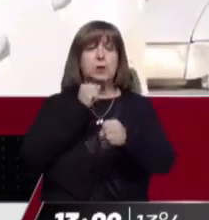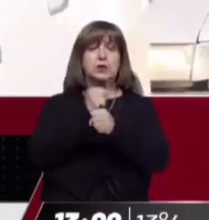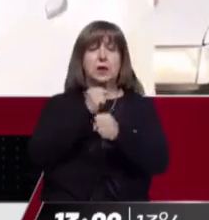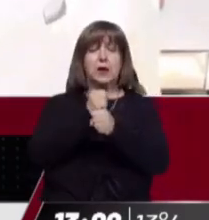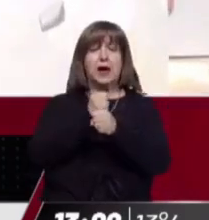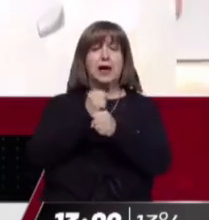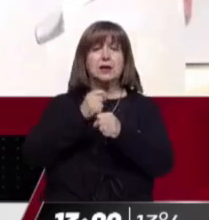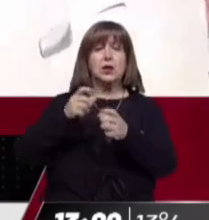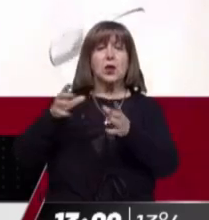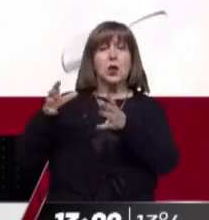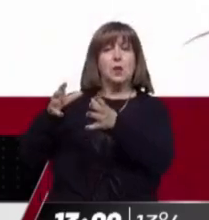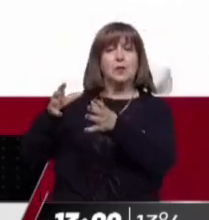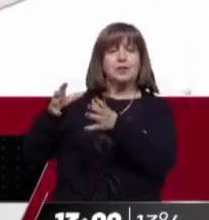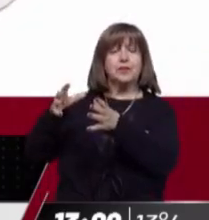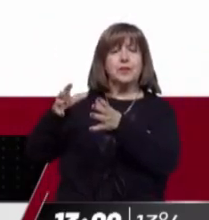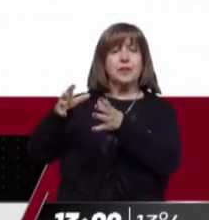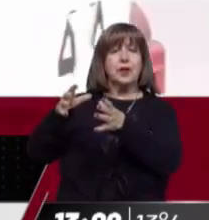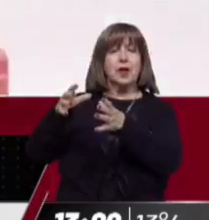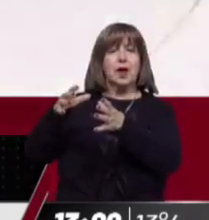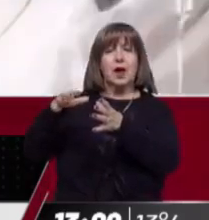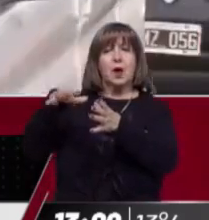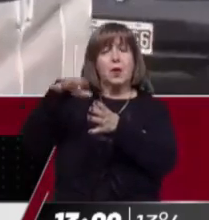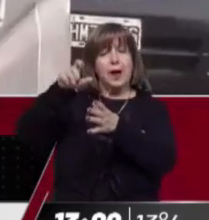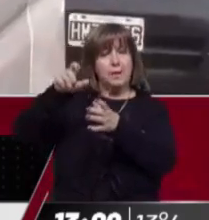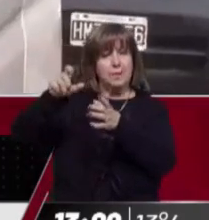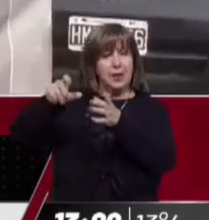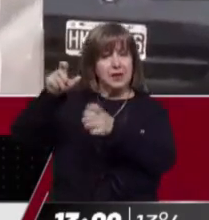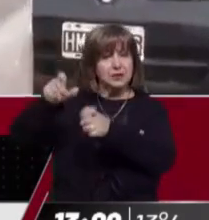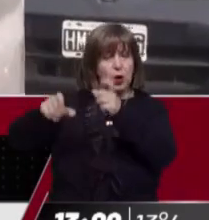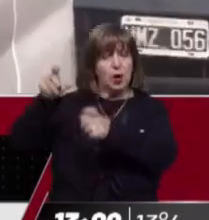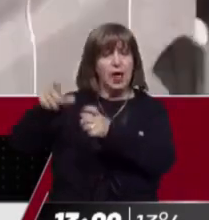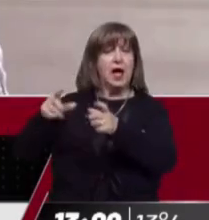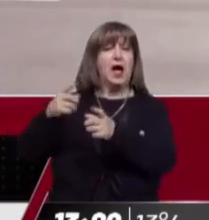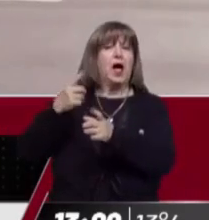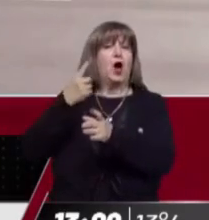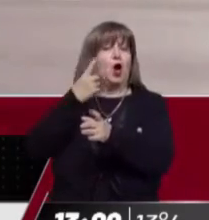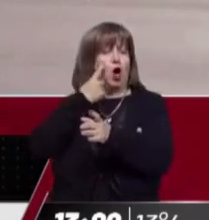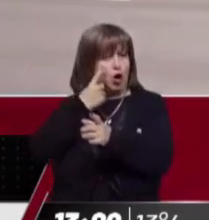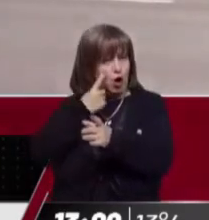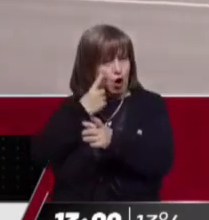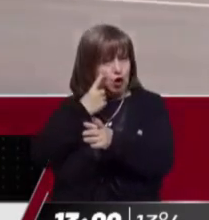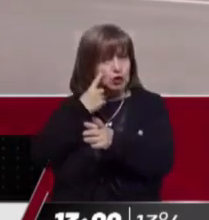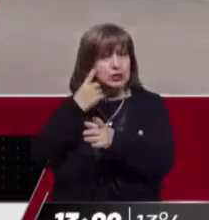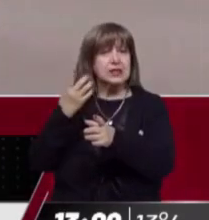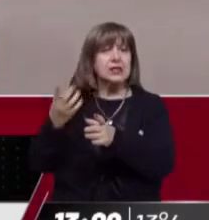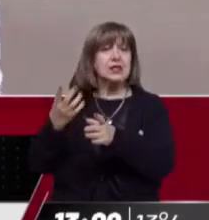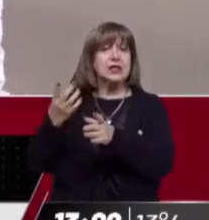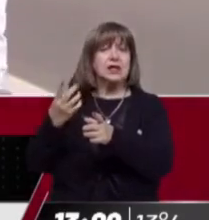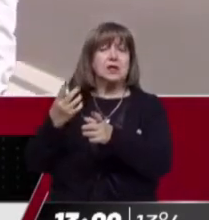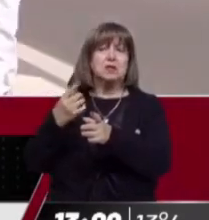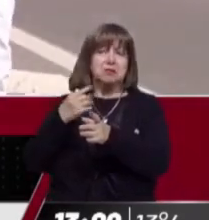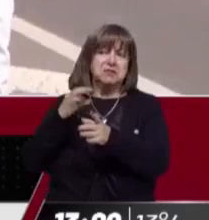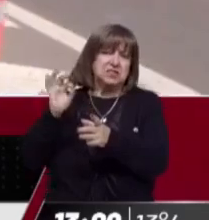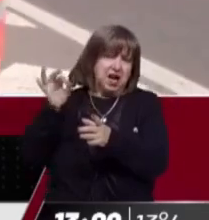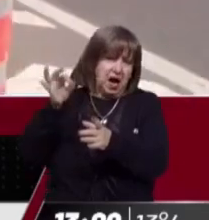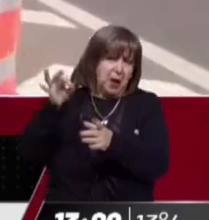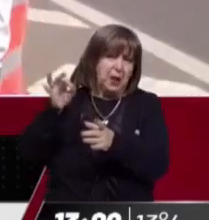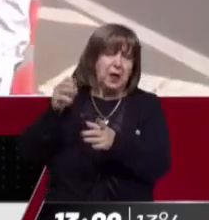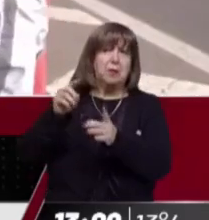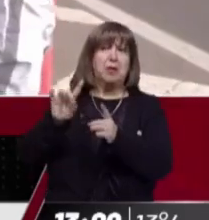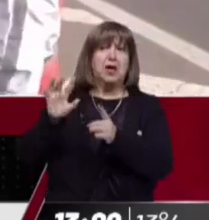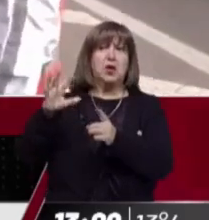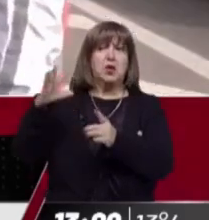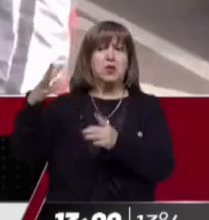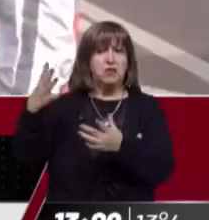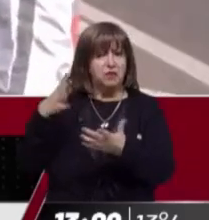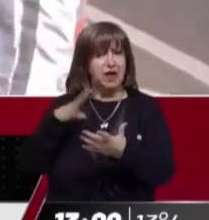de la ciudadanía que trabaja en una anomía boba. En realidad conoce sobre las normativas, pero no las reconoce como propia.